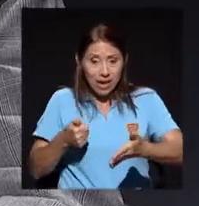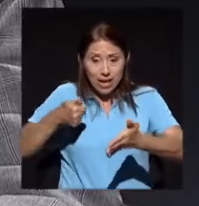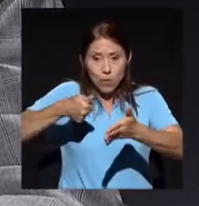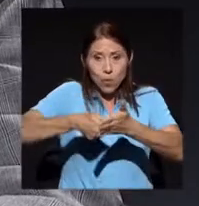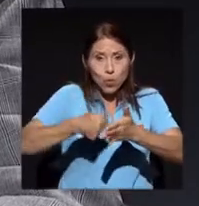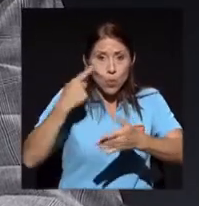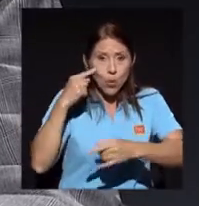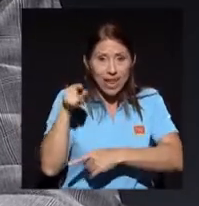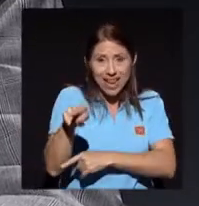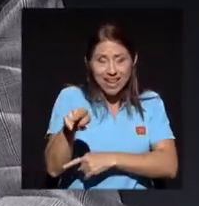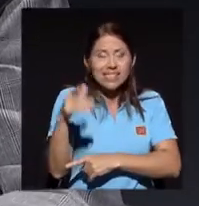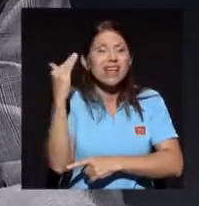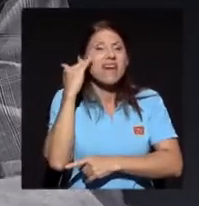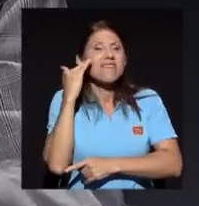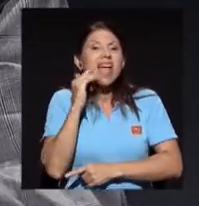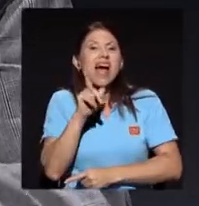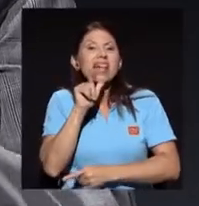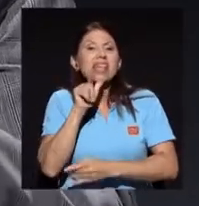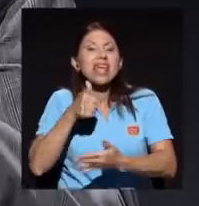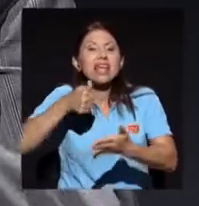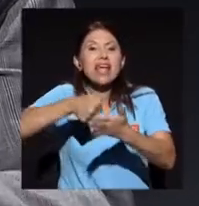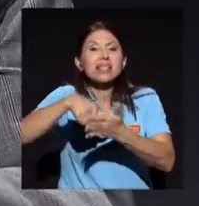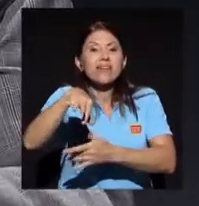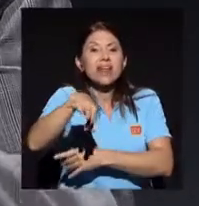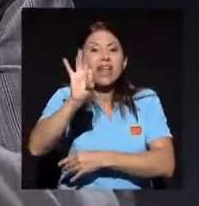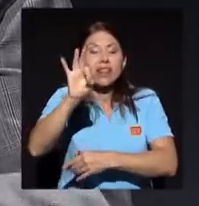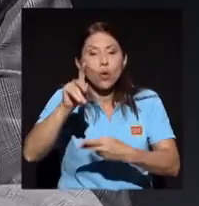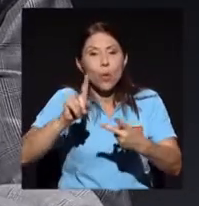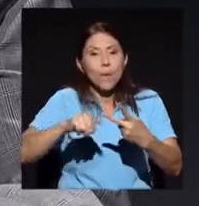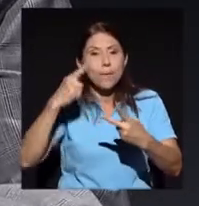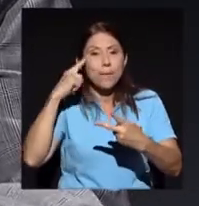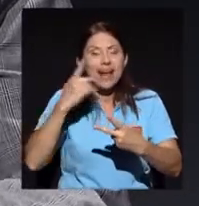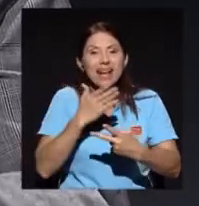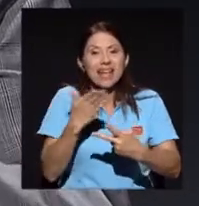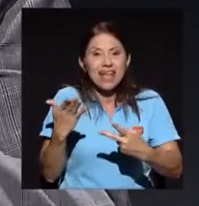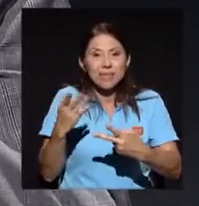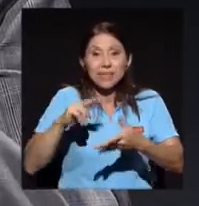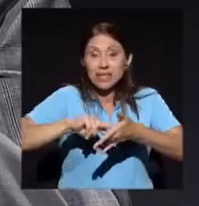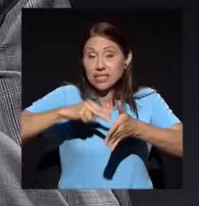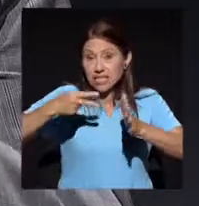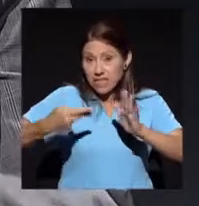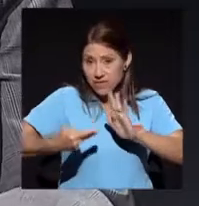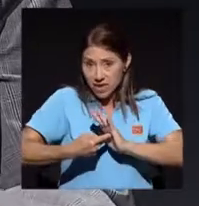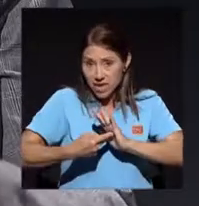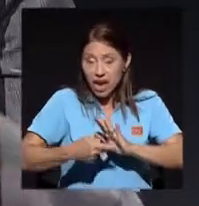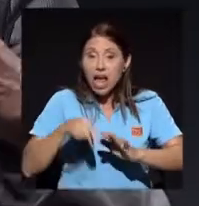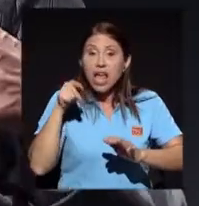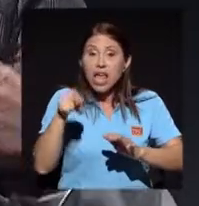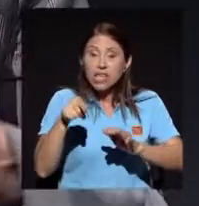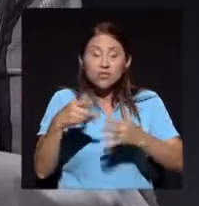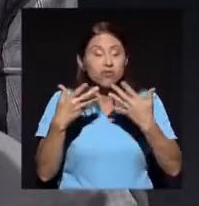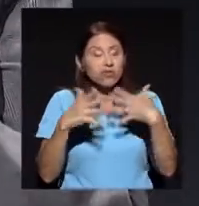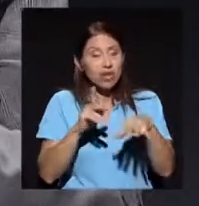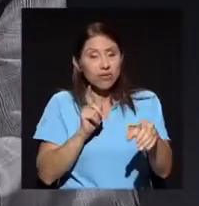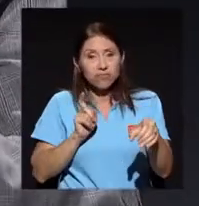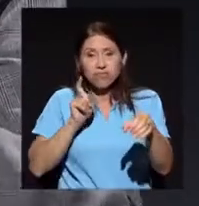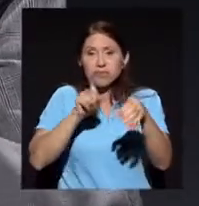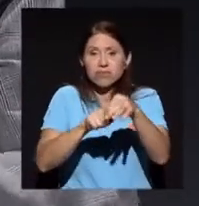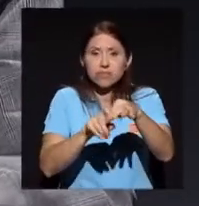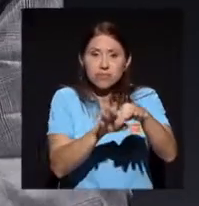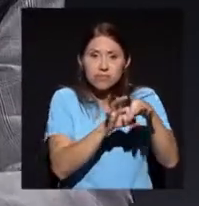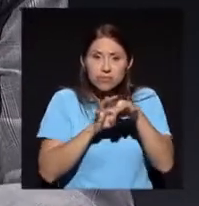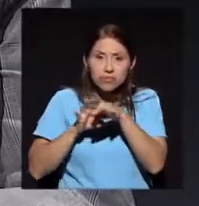bueno dentro de eso es una adhesión absoluta al concepto de la unión europea de la integración